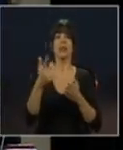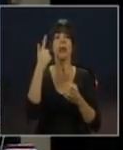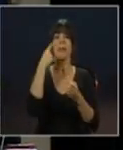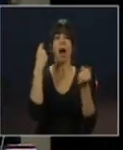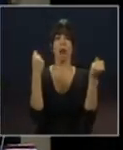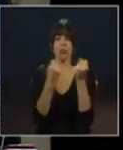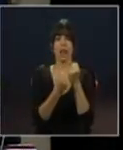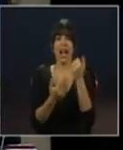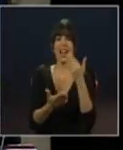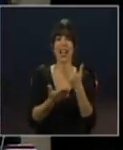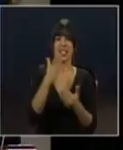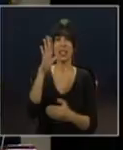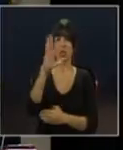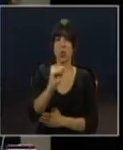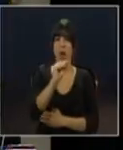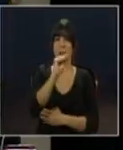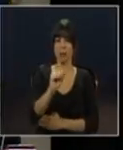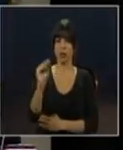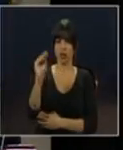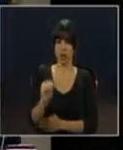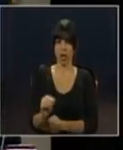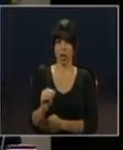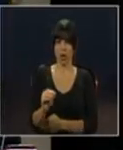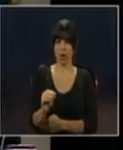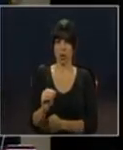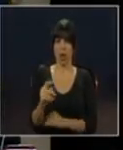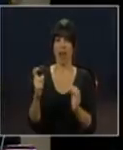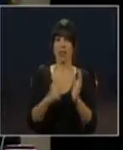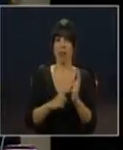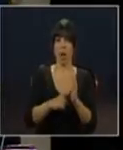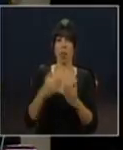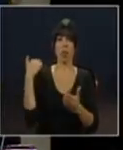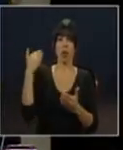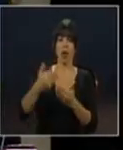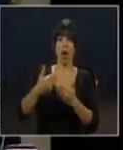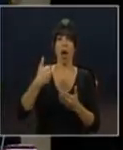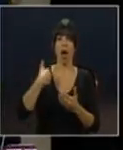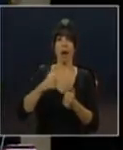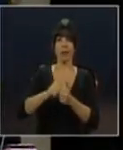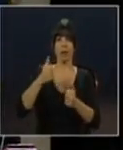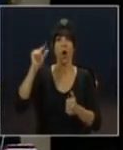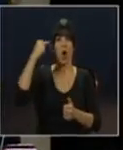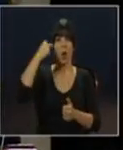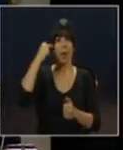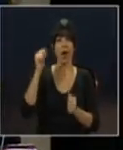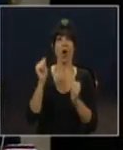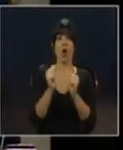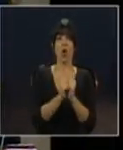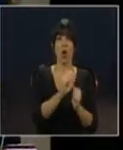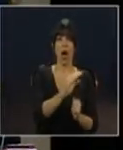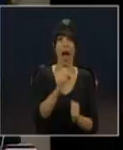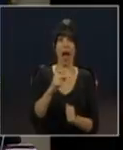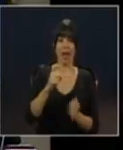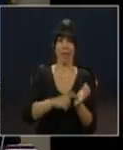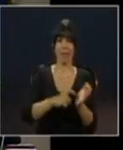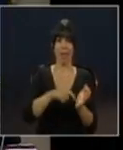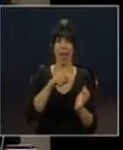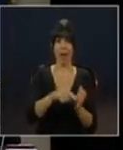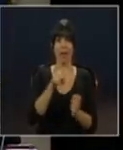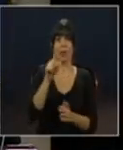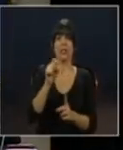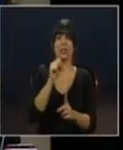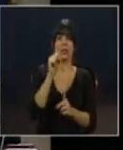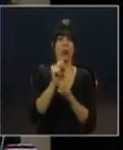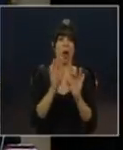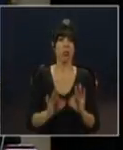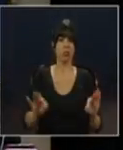en casi un 50% la deuda pendiente del Gobierno Central con la Caja, un hecho sin precedentes en la